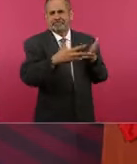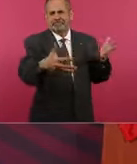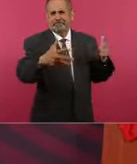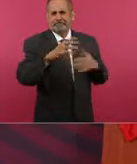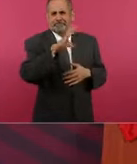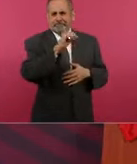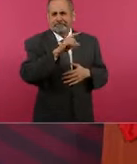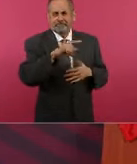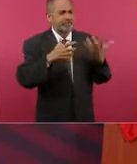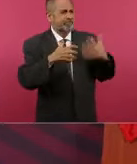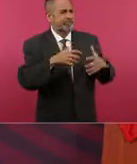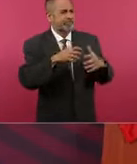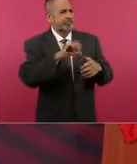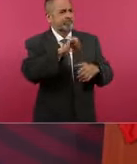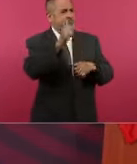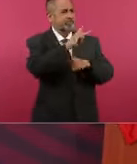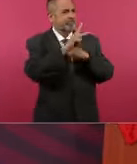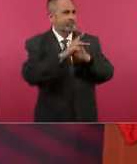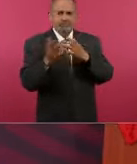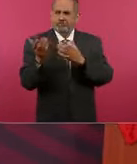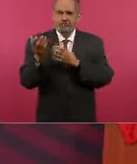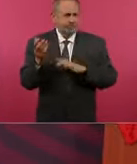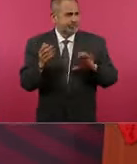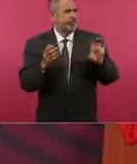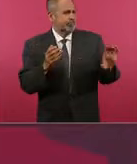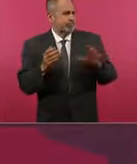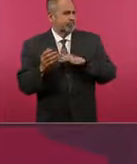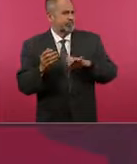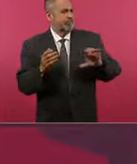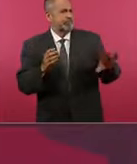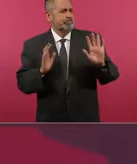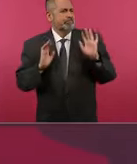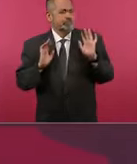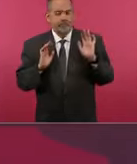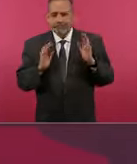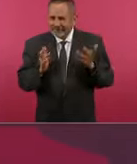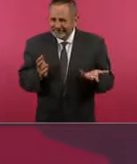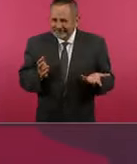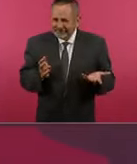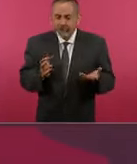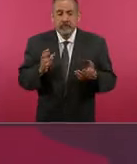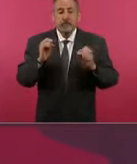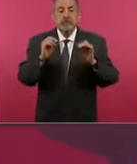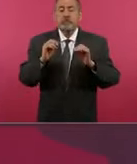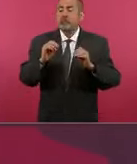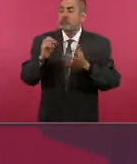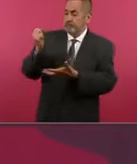hasta corporaciones transnacionales, o los usaban para hacer